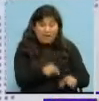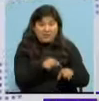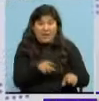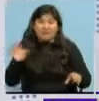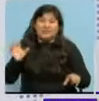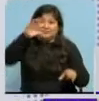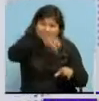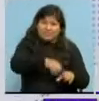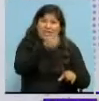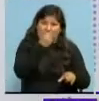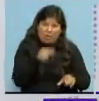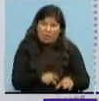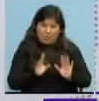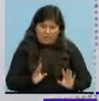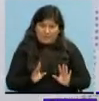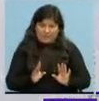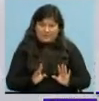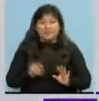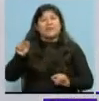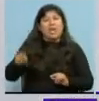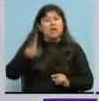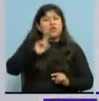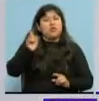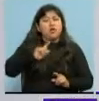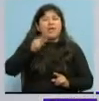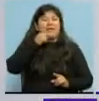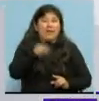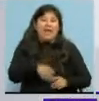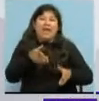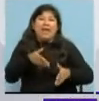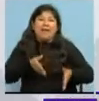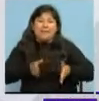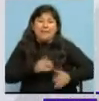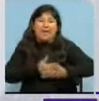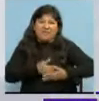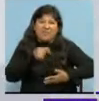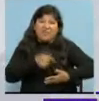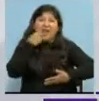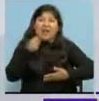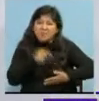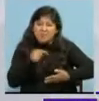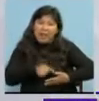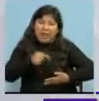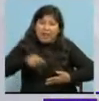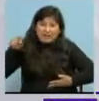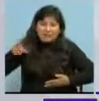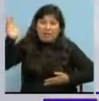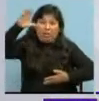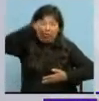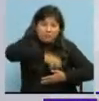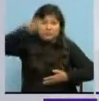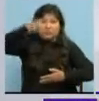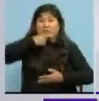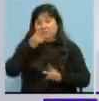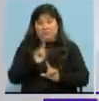coma sí pero que ellos sepan de la noticia de haberlo de que lo haya levantado y habérselo llevado no bueno al